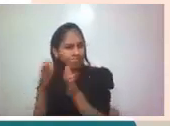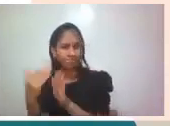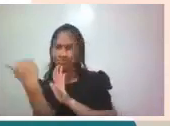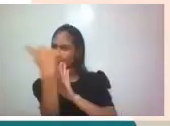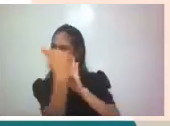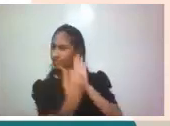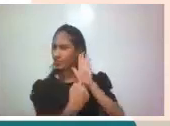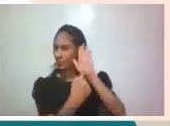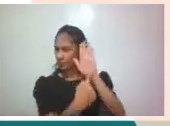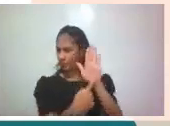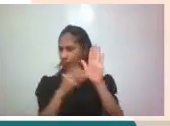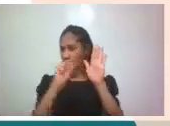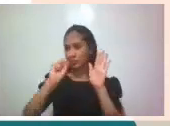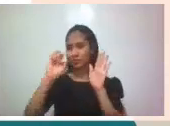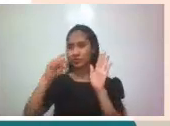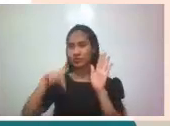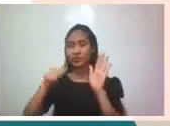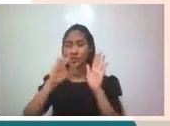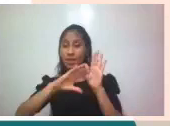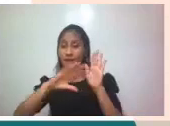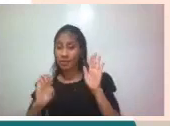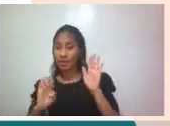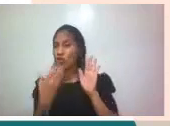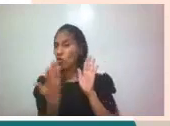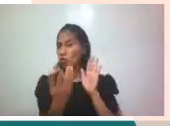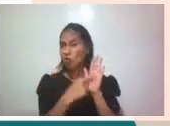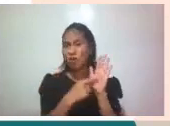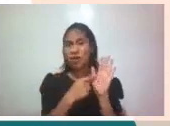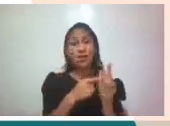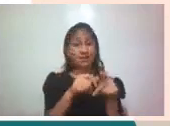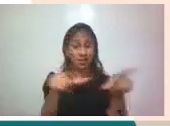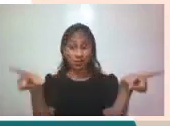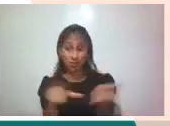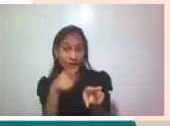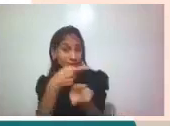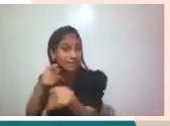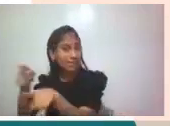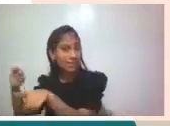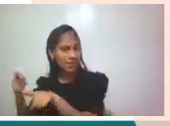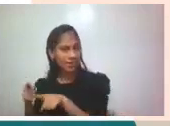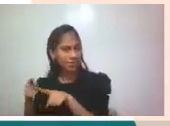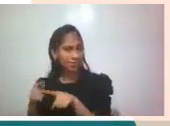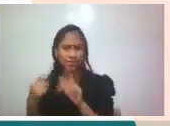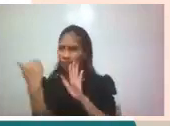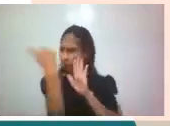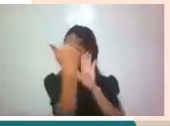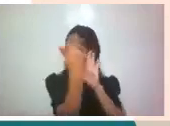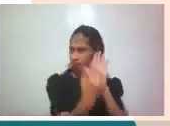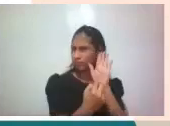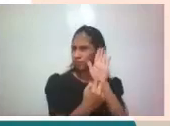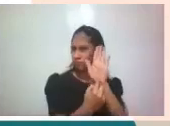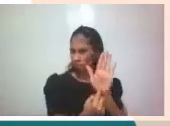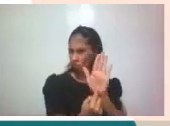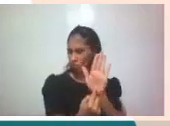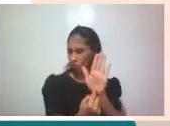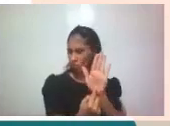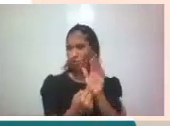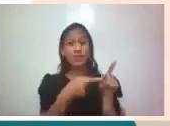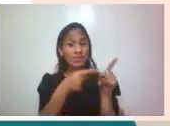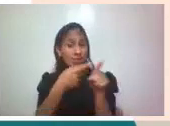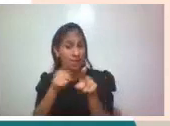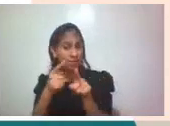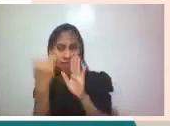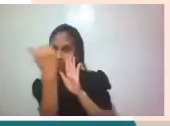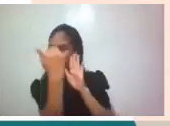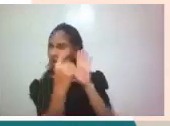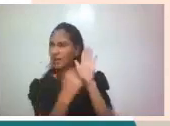del SENACE con los pueblos indígenas originarios. La diferencia con la hoja de ruta es que ambas son iniciativas institucionales, pero la agenda lo